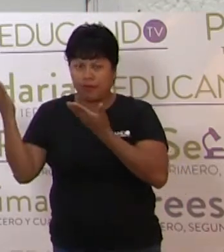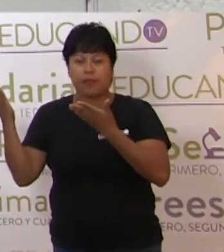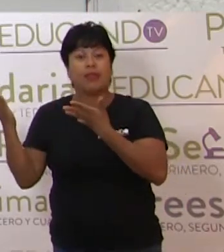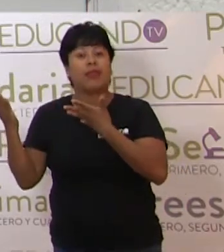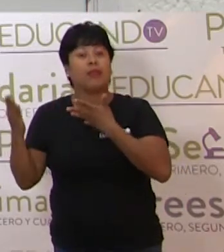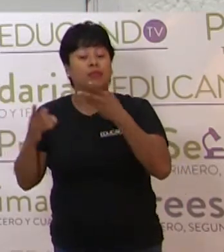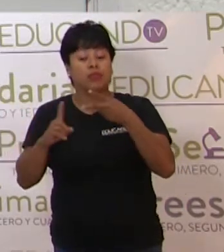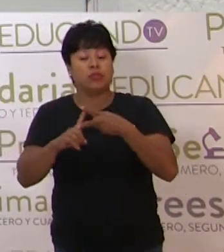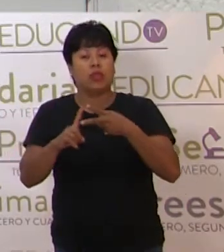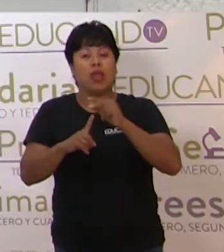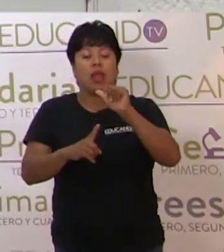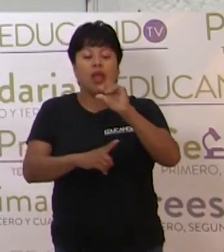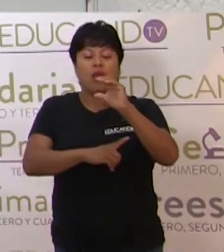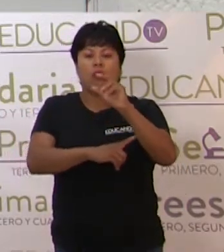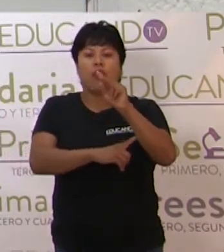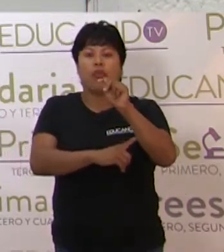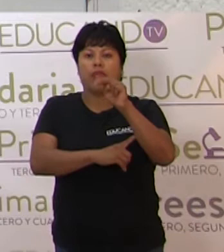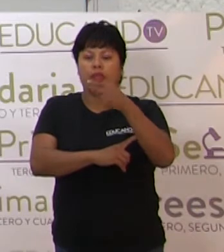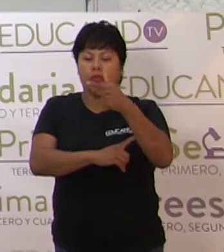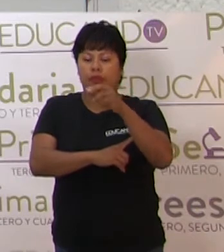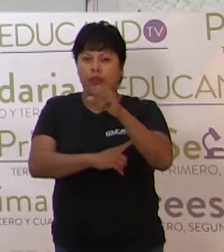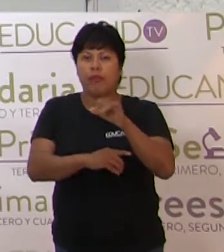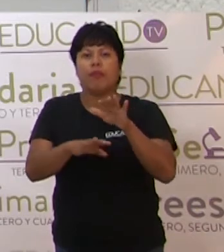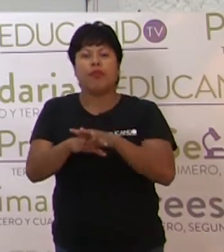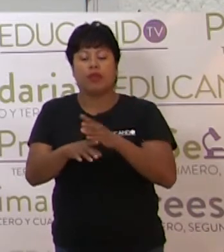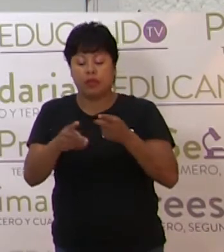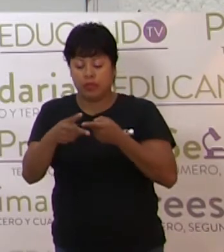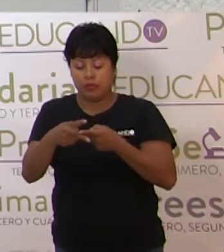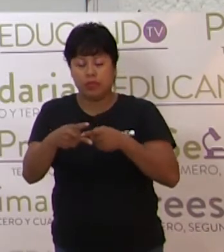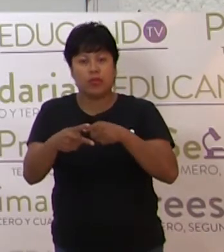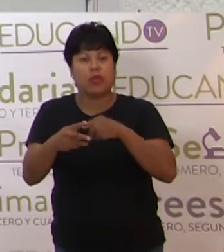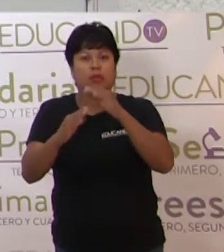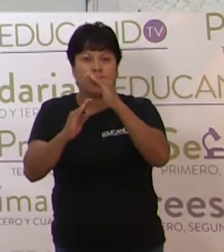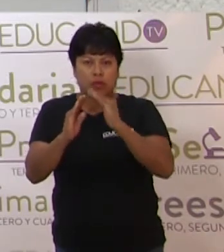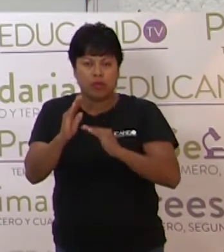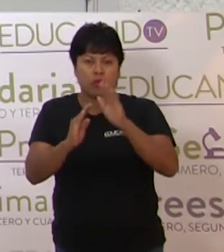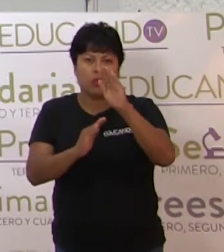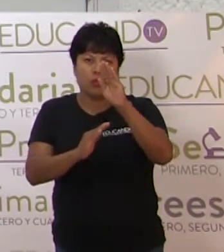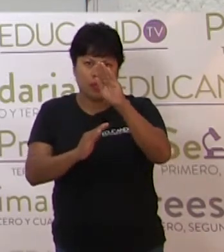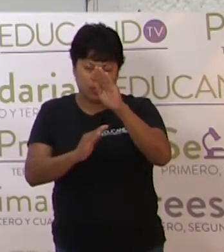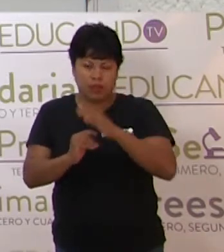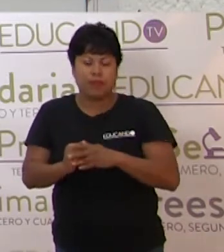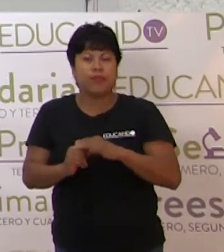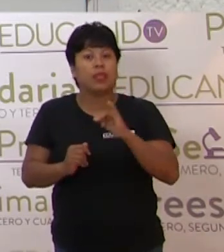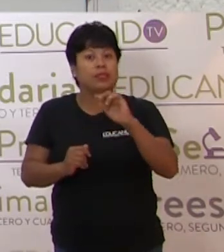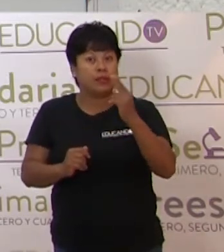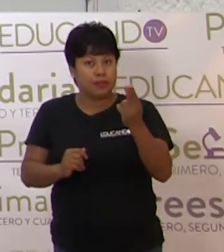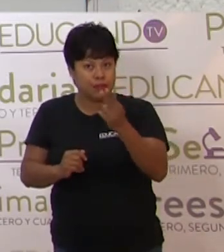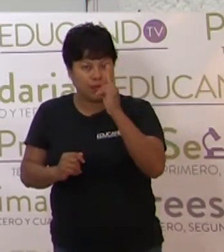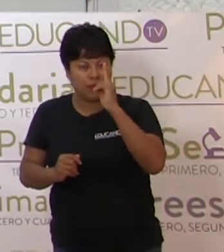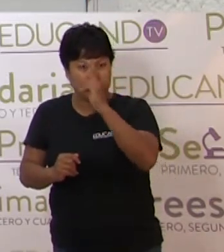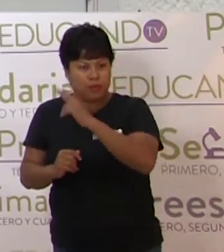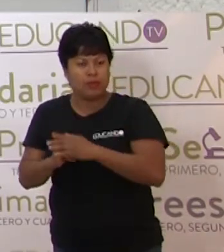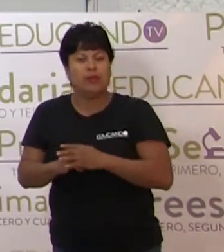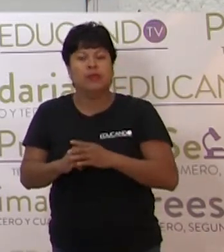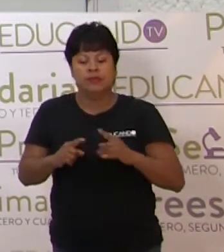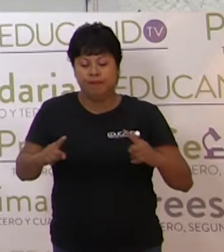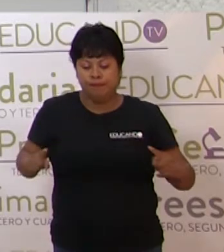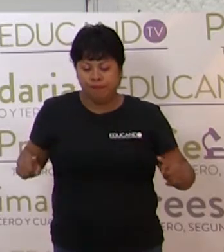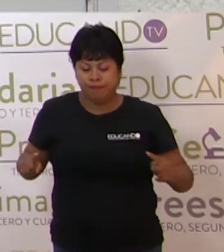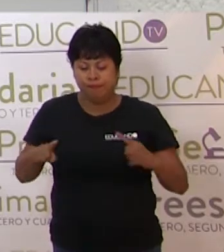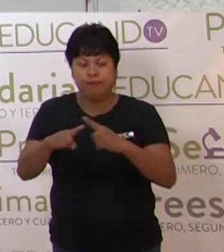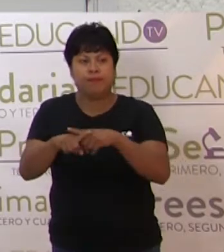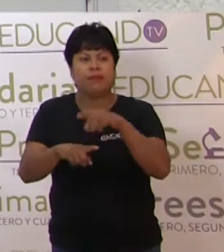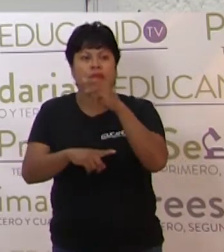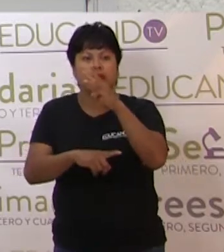triángulo acotando porque porque todos sus ángulos son menores de 90 grados si se dan cuenta que el cruce de las tres